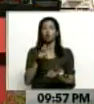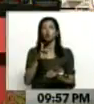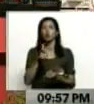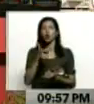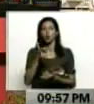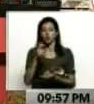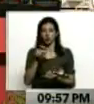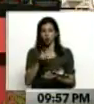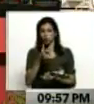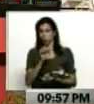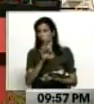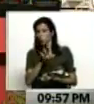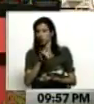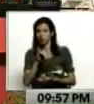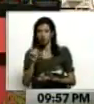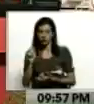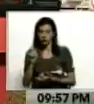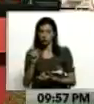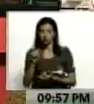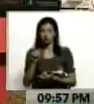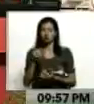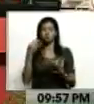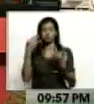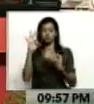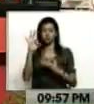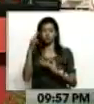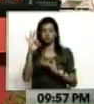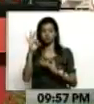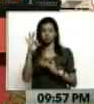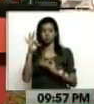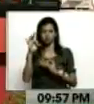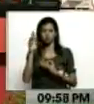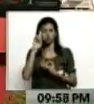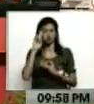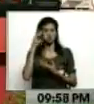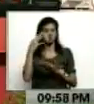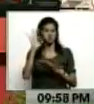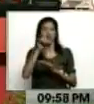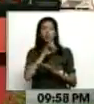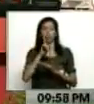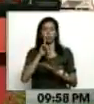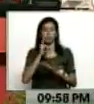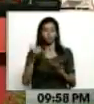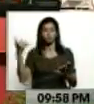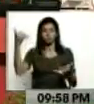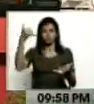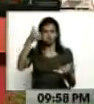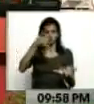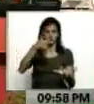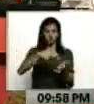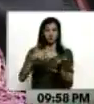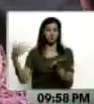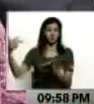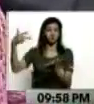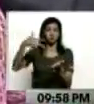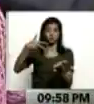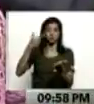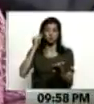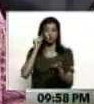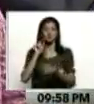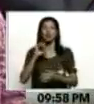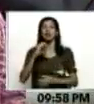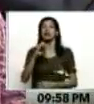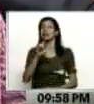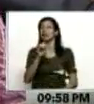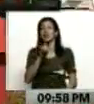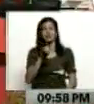Perdón viste Ahora sí lo tengo aquí bien escrito Ah aquí para que veas que